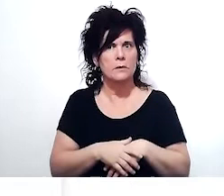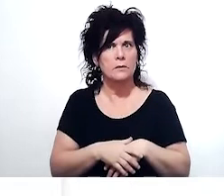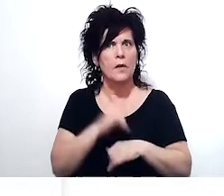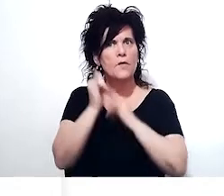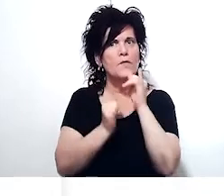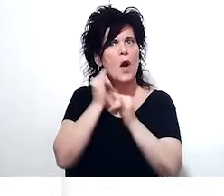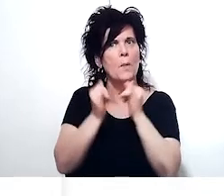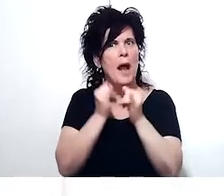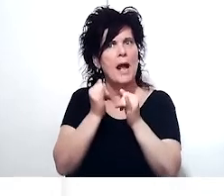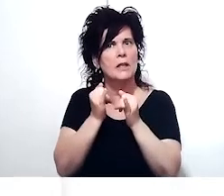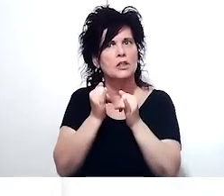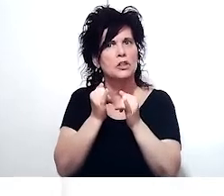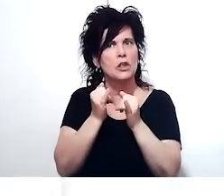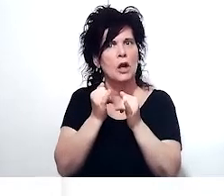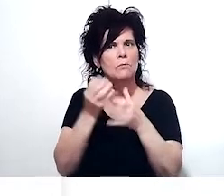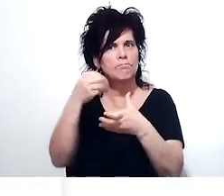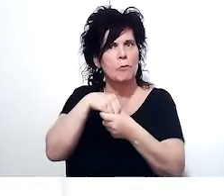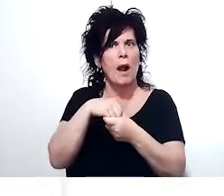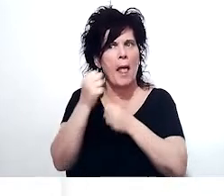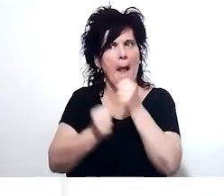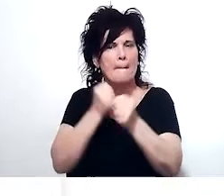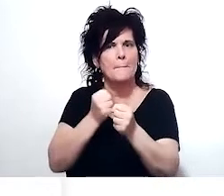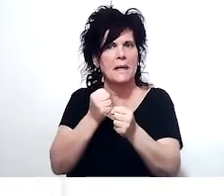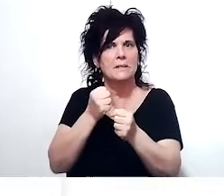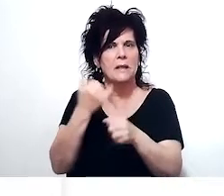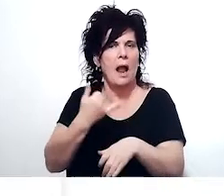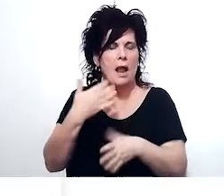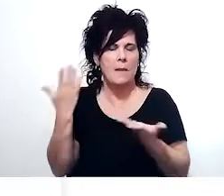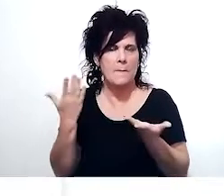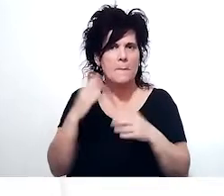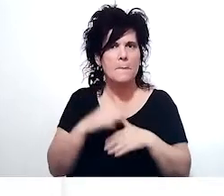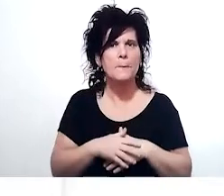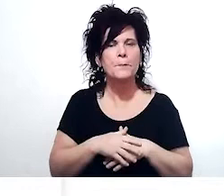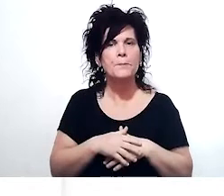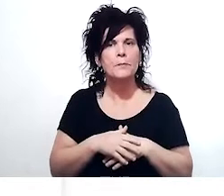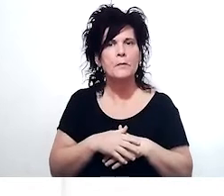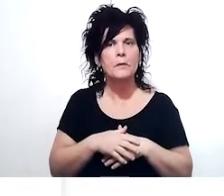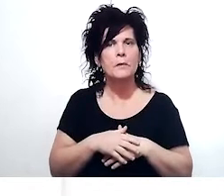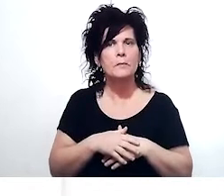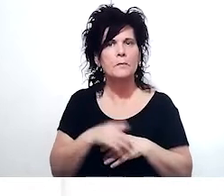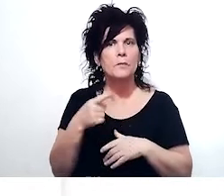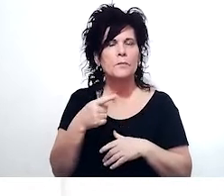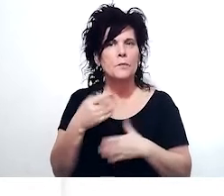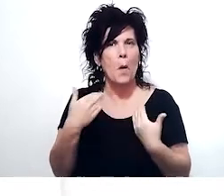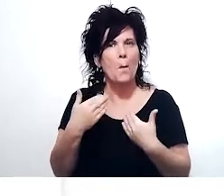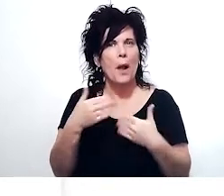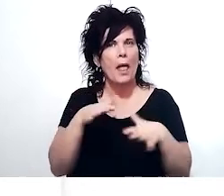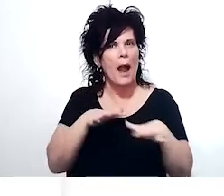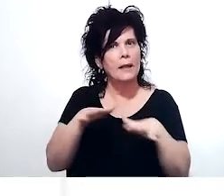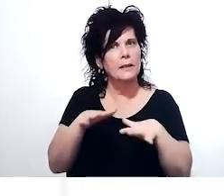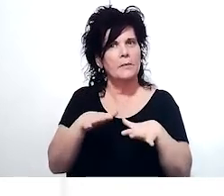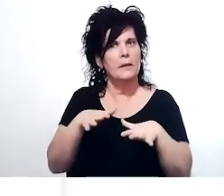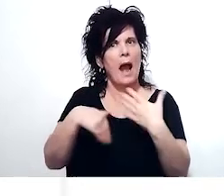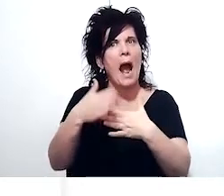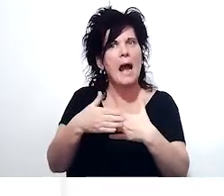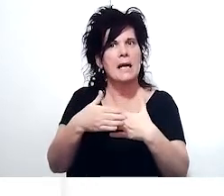cantidad de información acumulada, y con herramientas de inteligencia artificial, bueno, se pueden hacer una serie de deducciones y actividades que